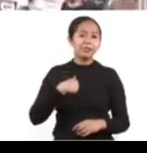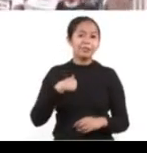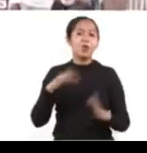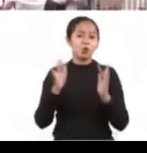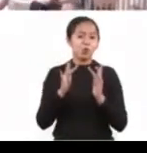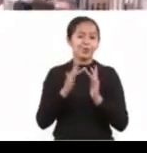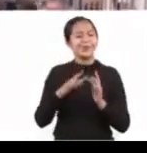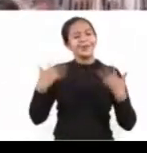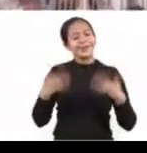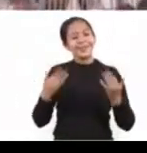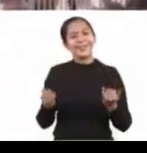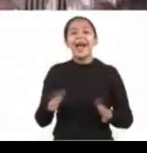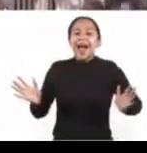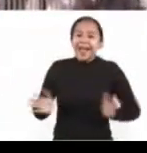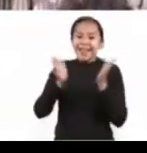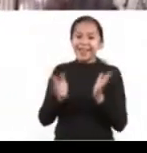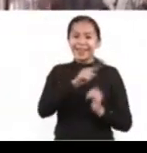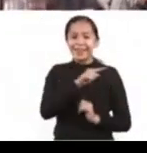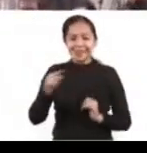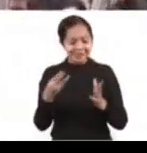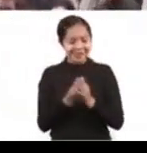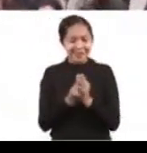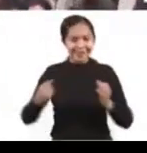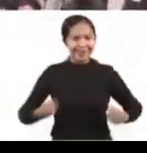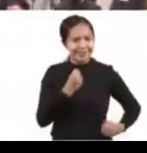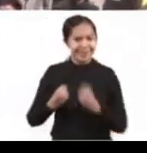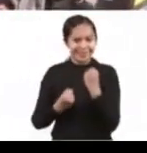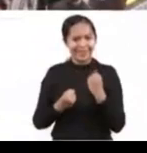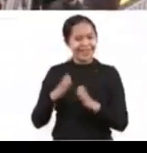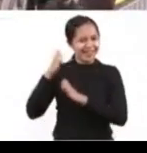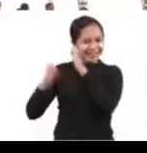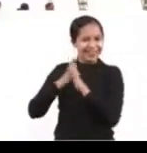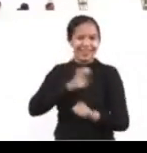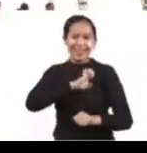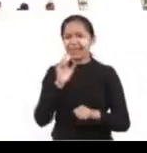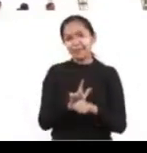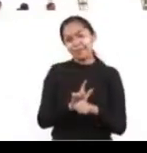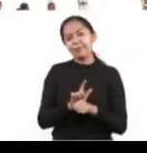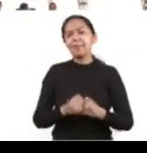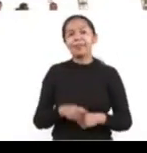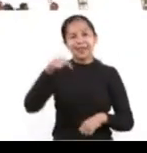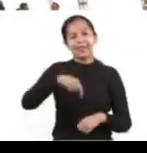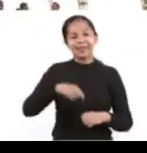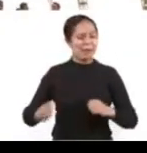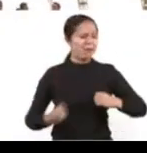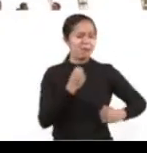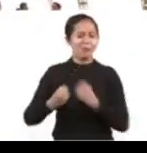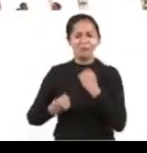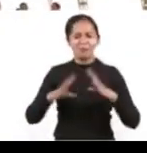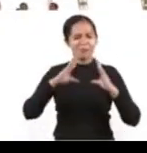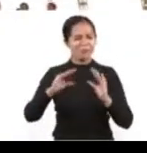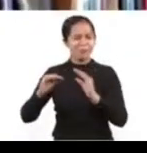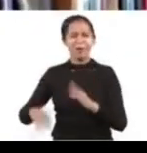distancia y desearles éxito en este tan ansiado y tan especial evento que hemos preparado. La clase de box más grande en la